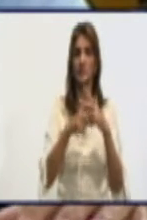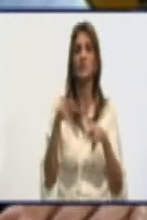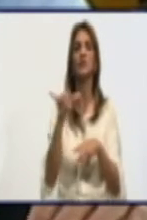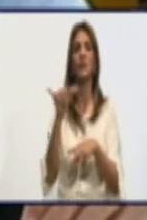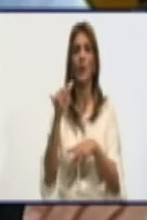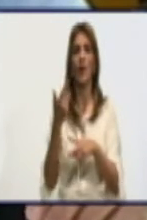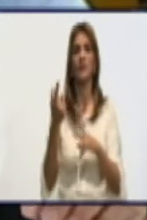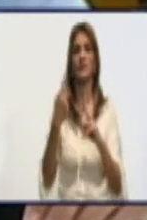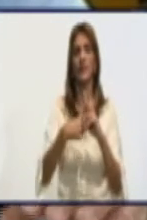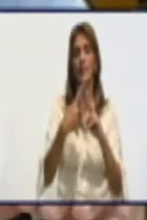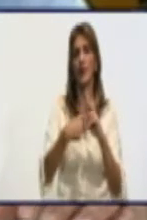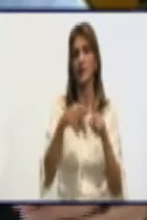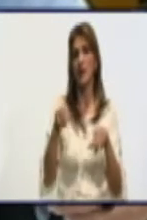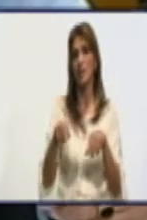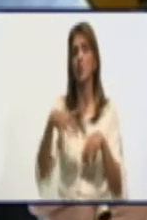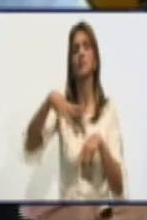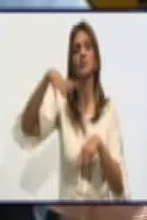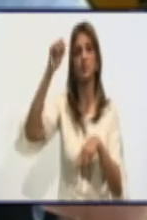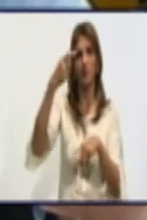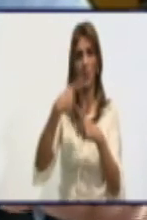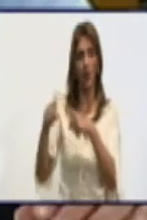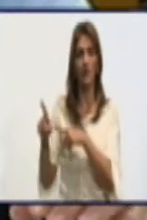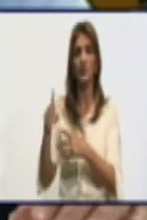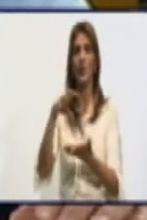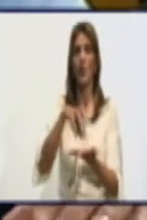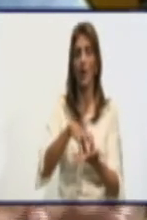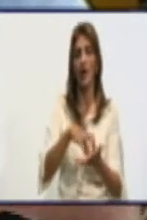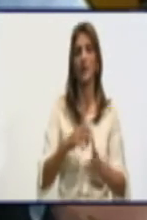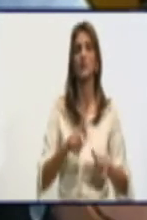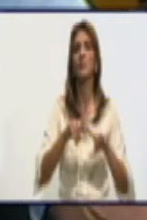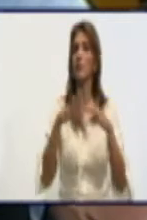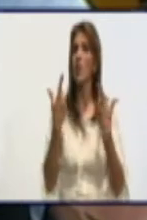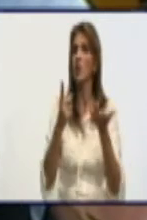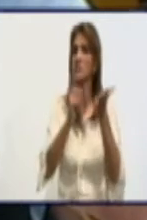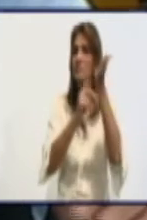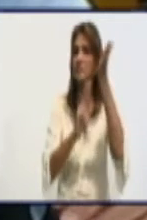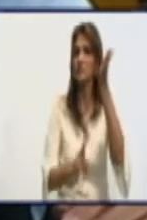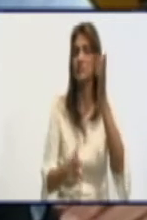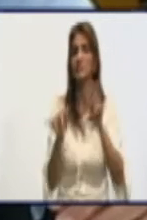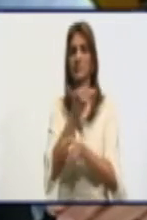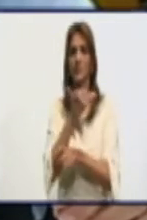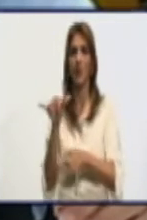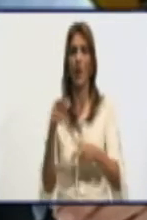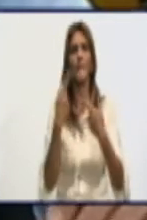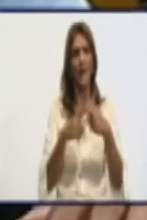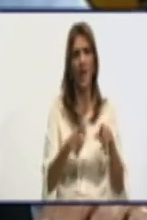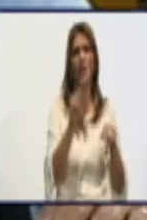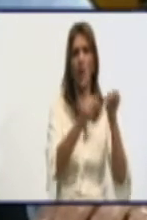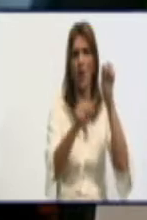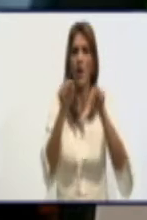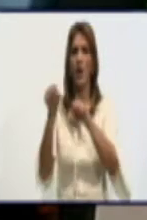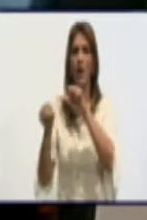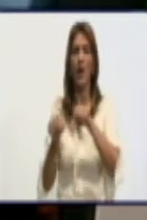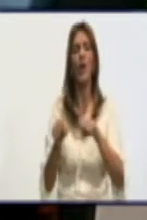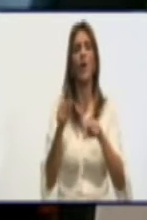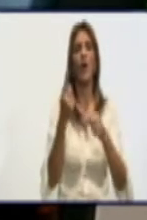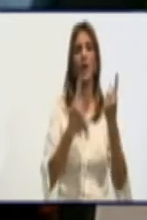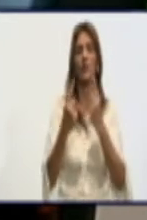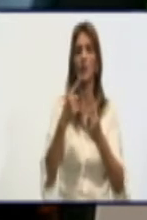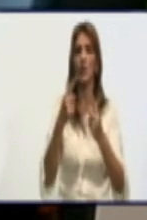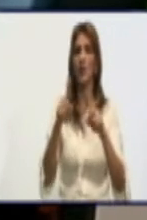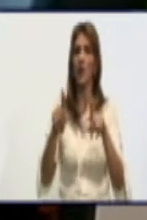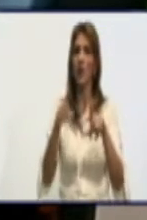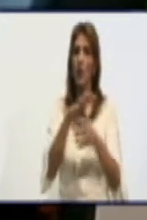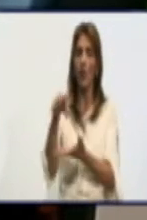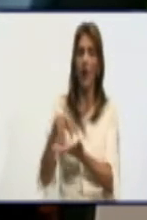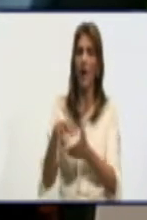duró 58 minutos la afectación, provocado por descargas también, pero bueno, no provocó daño. Ahora, estación provisional Bayamo,